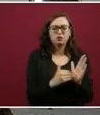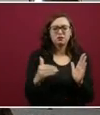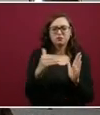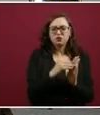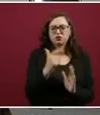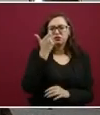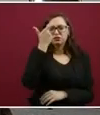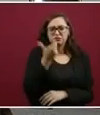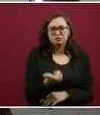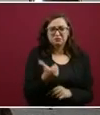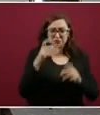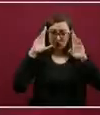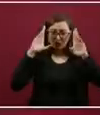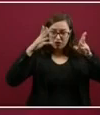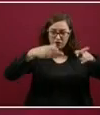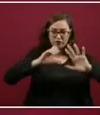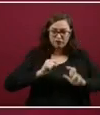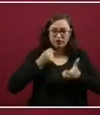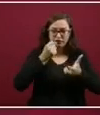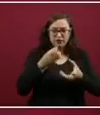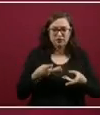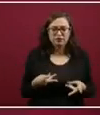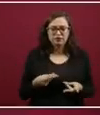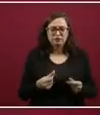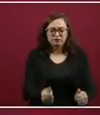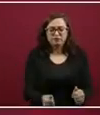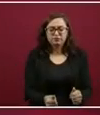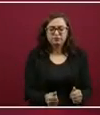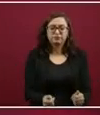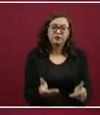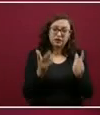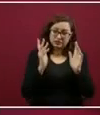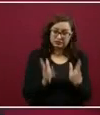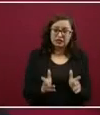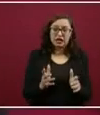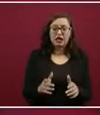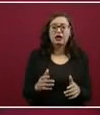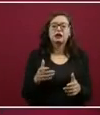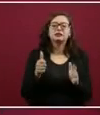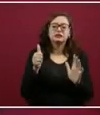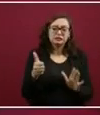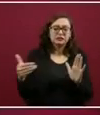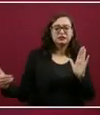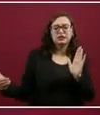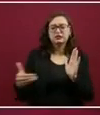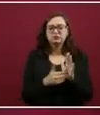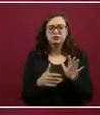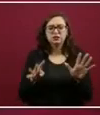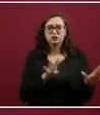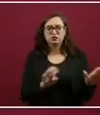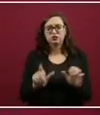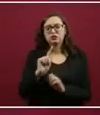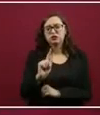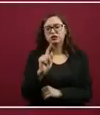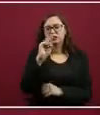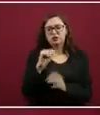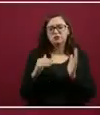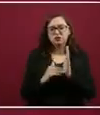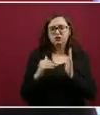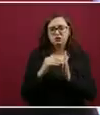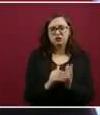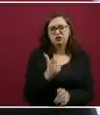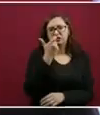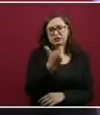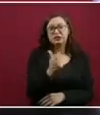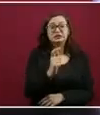este rubro que están presupuestados, se han gastado 6.979 millones de pesos,